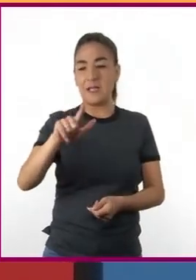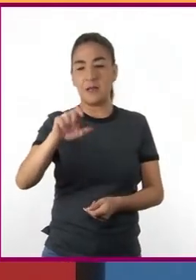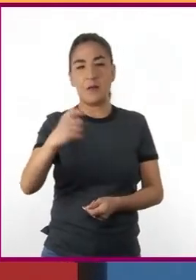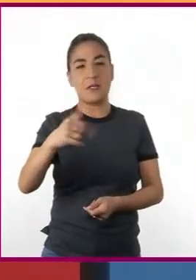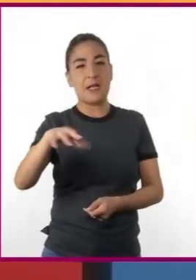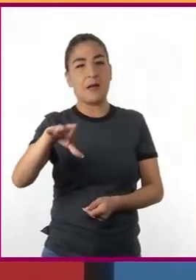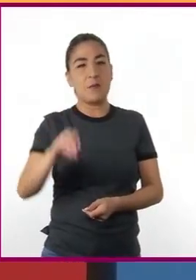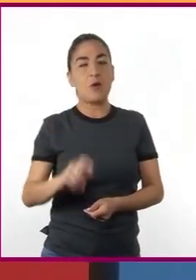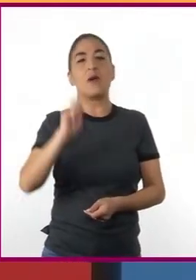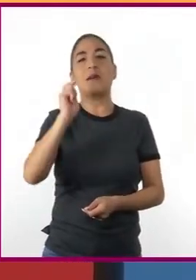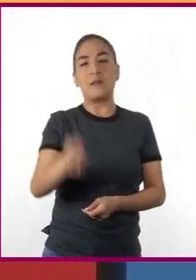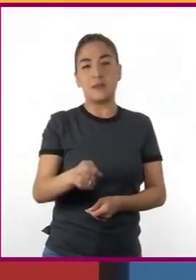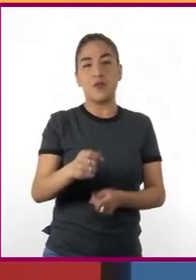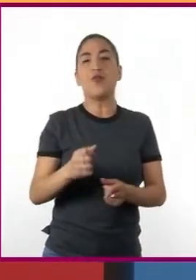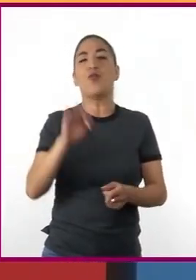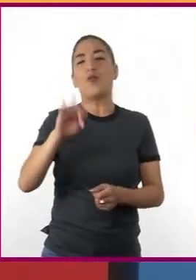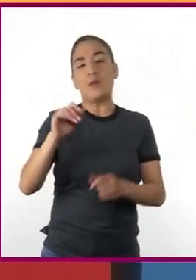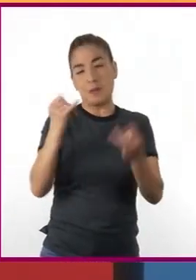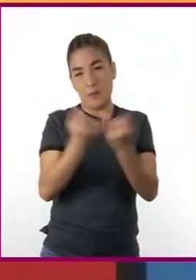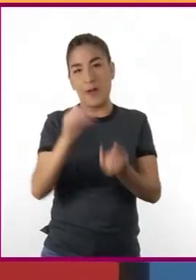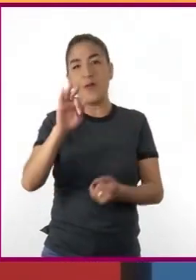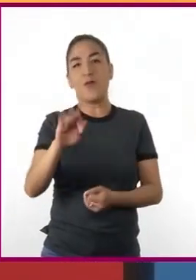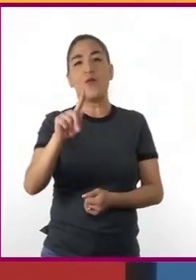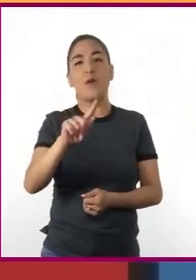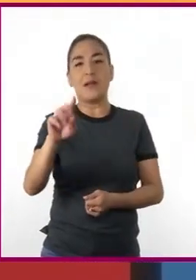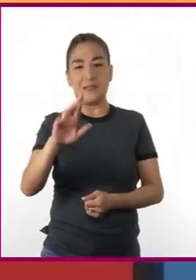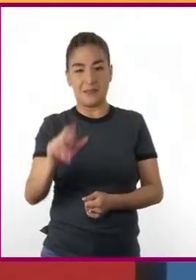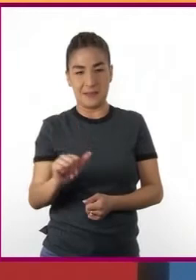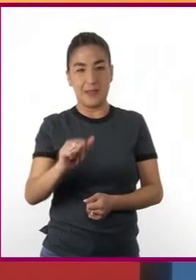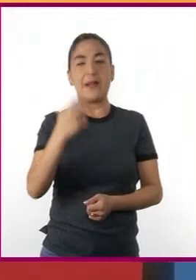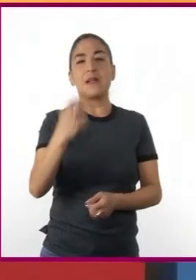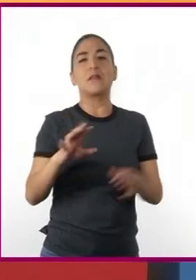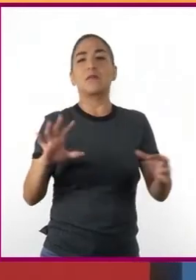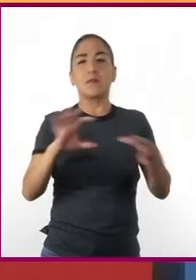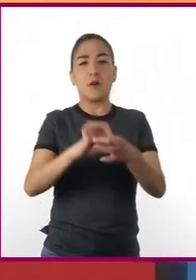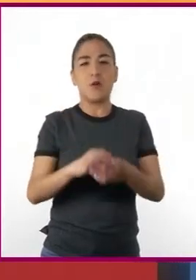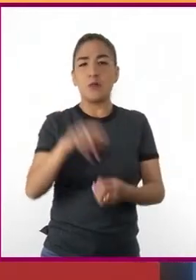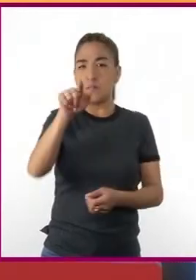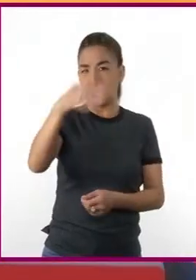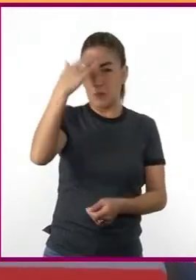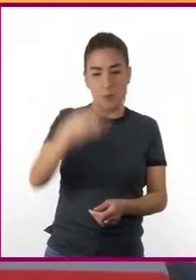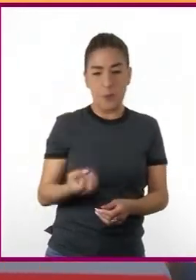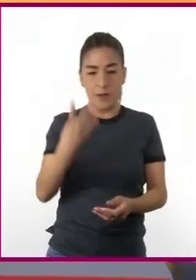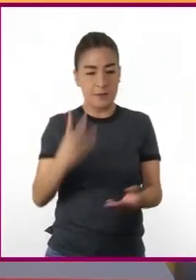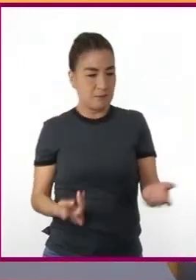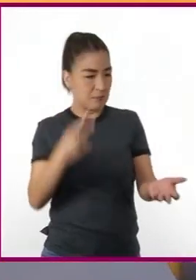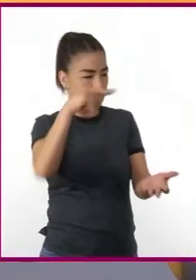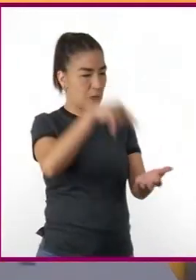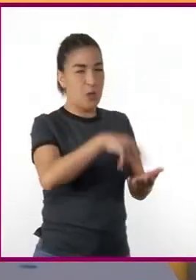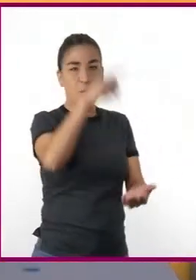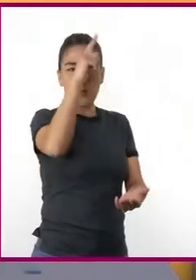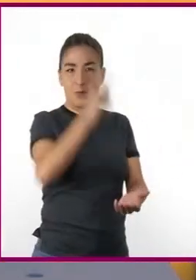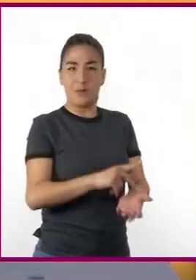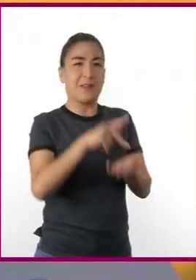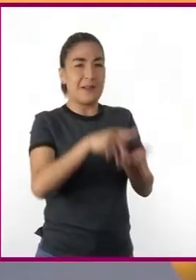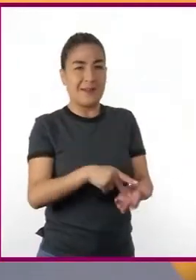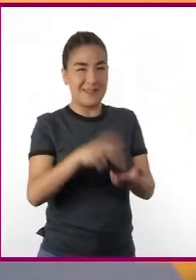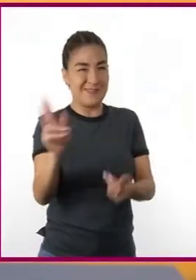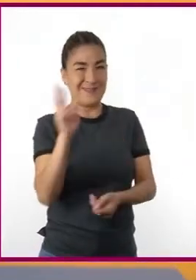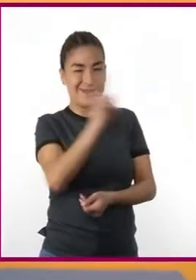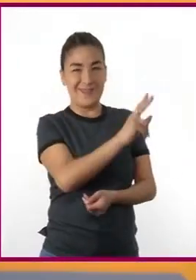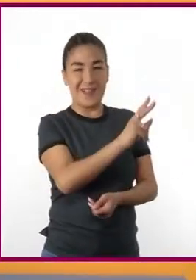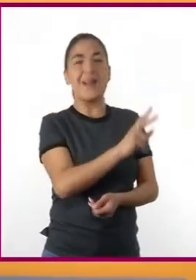hablando de kilogramos fuerza. ¿Sabes cuál es tu peso en la Luna? ¿Se observaron? La constante